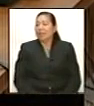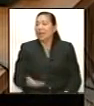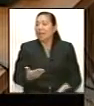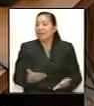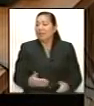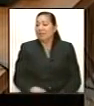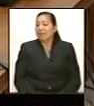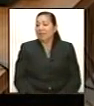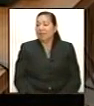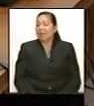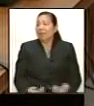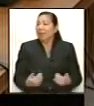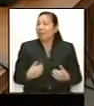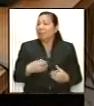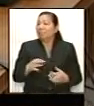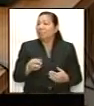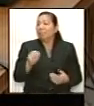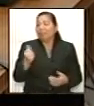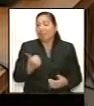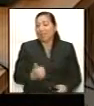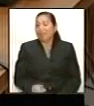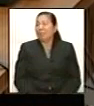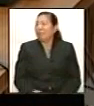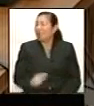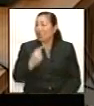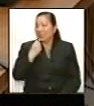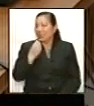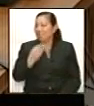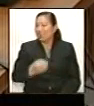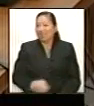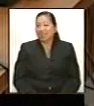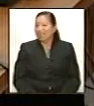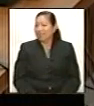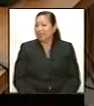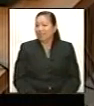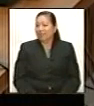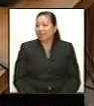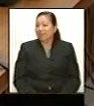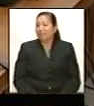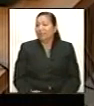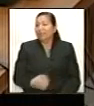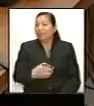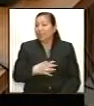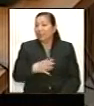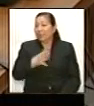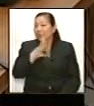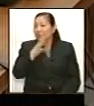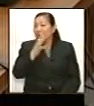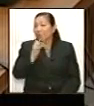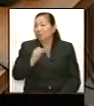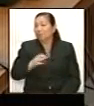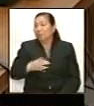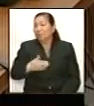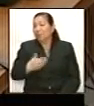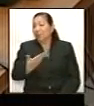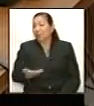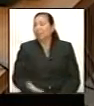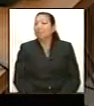se cree que va a tener la solución rápida y no es así. Entonces, no sé, sí poder tal